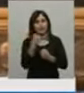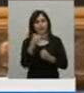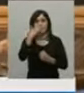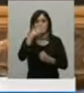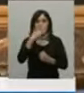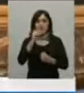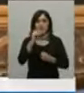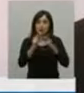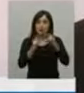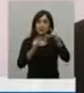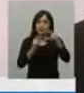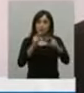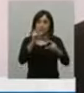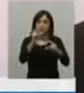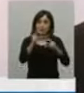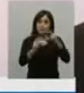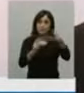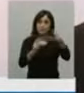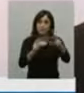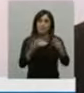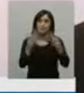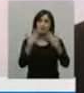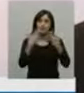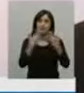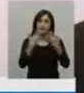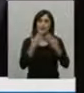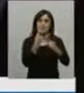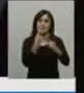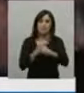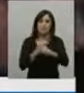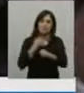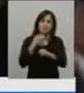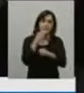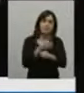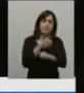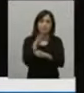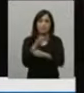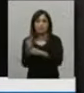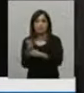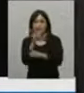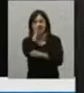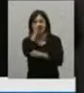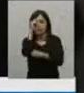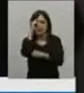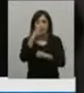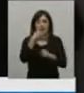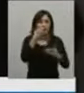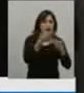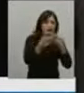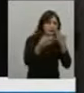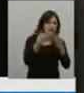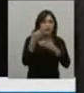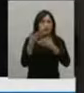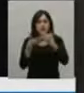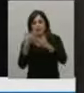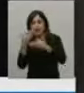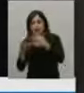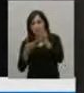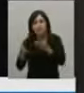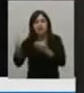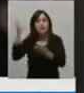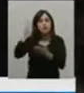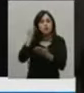adelante. Así que vamos a ir a cada hospital de la provincia, vamos a ir a cada lugar a escuchar a los protagonistas que